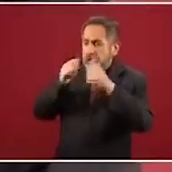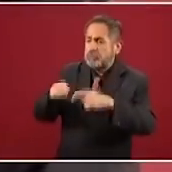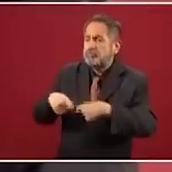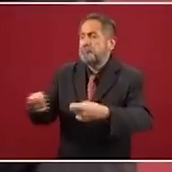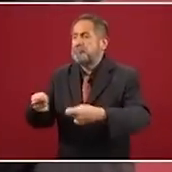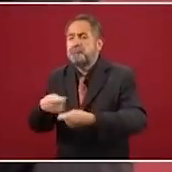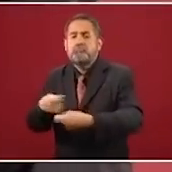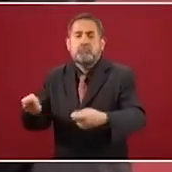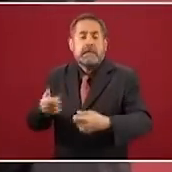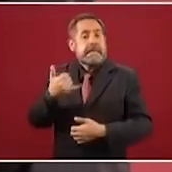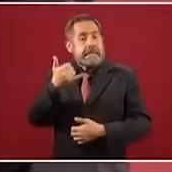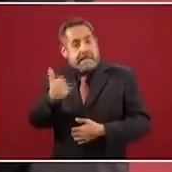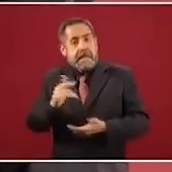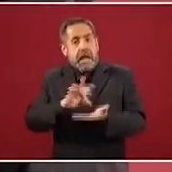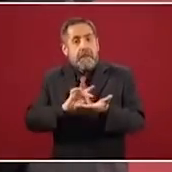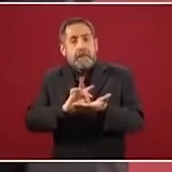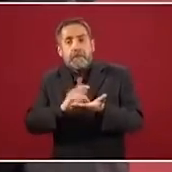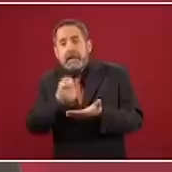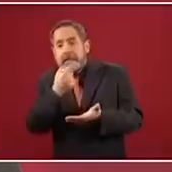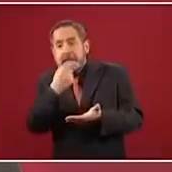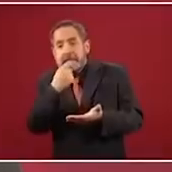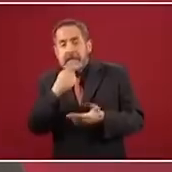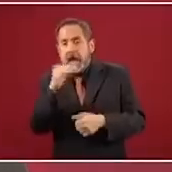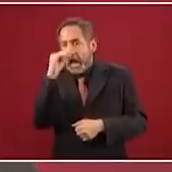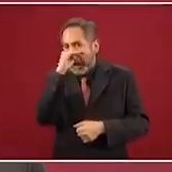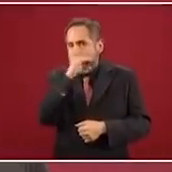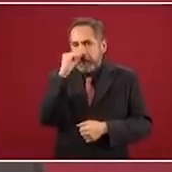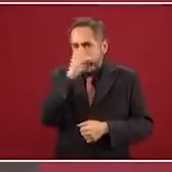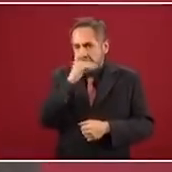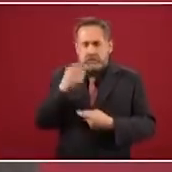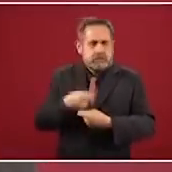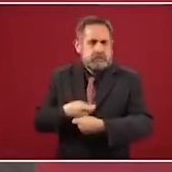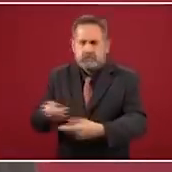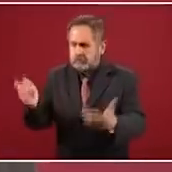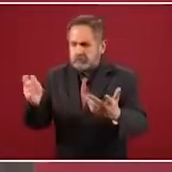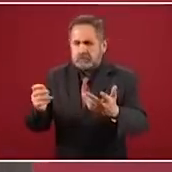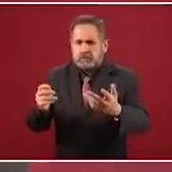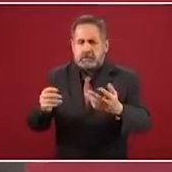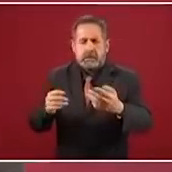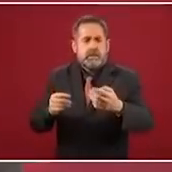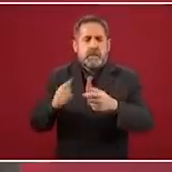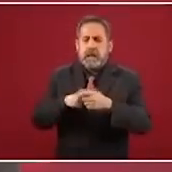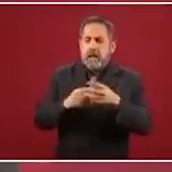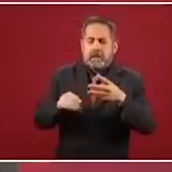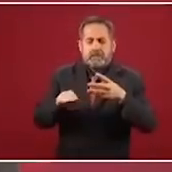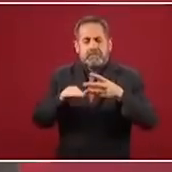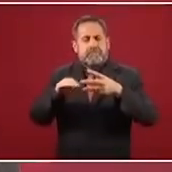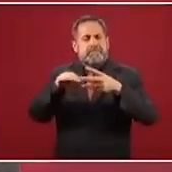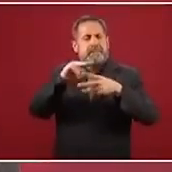y medicamentos gratuitos en todos los niveles de atención,